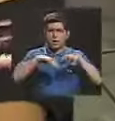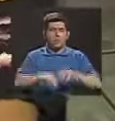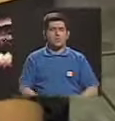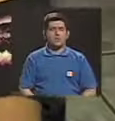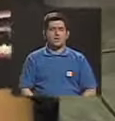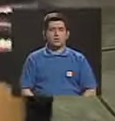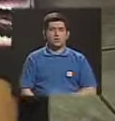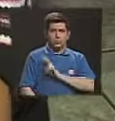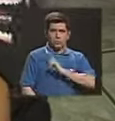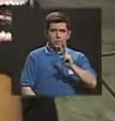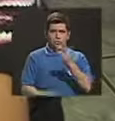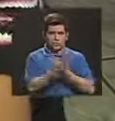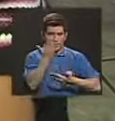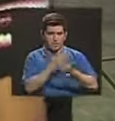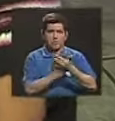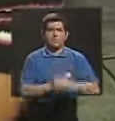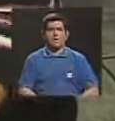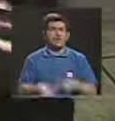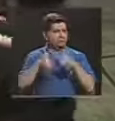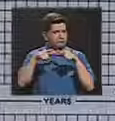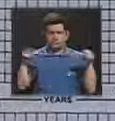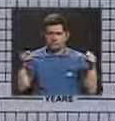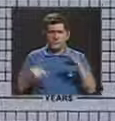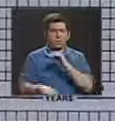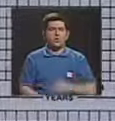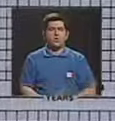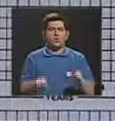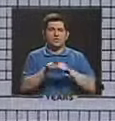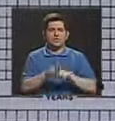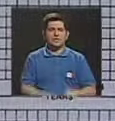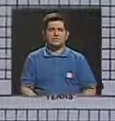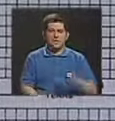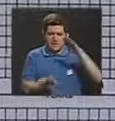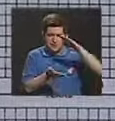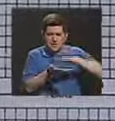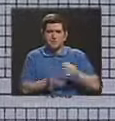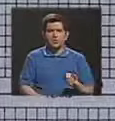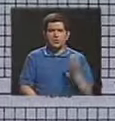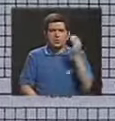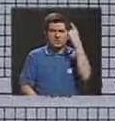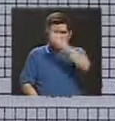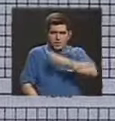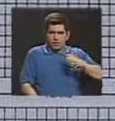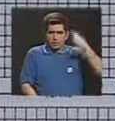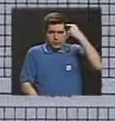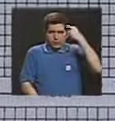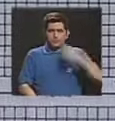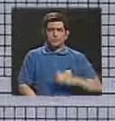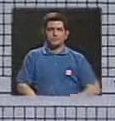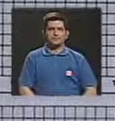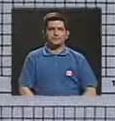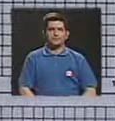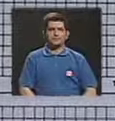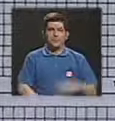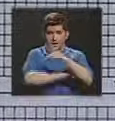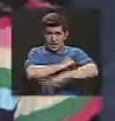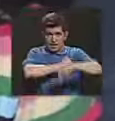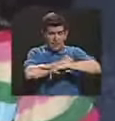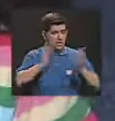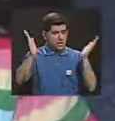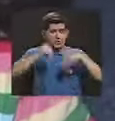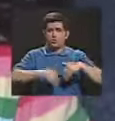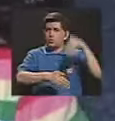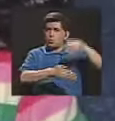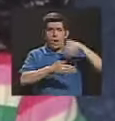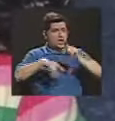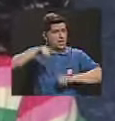movimientos voluntarios en las manos, la ausencia de lenguaje y el aplanamiento en la curva de crecimiento de la cabeza. En el país no